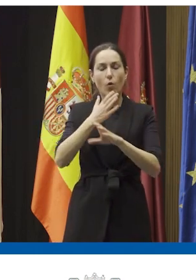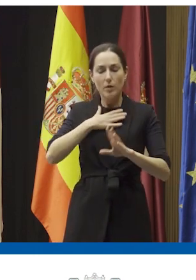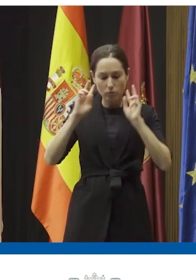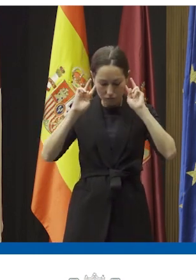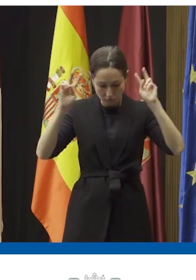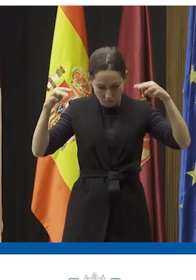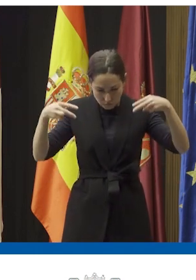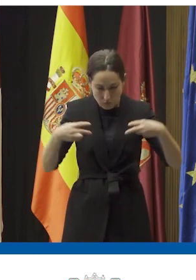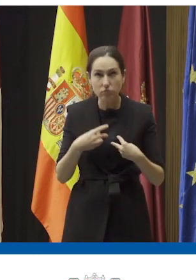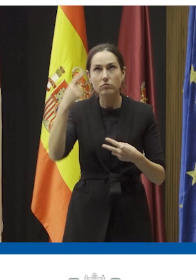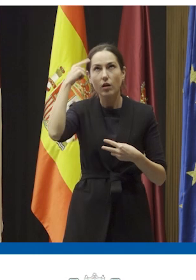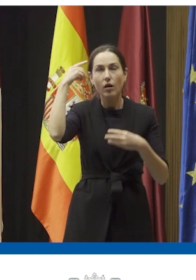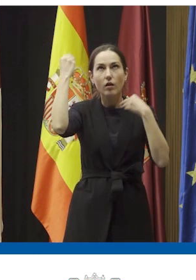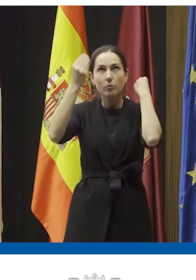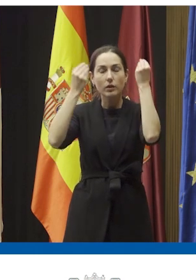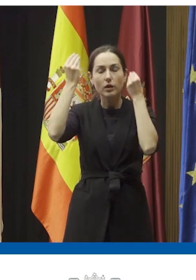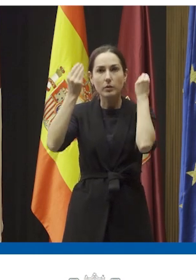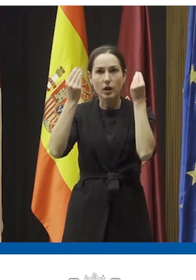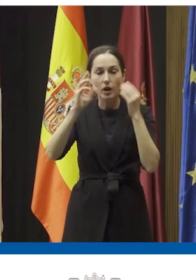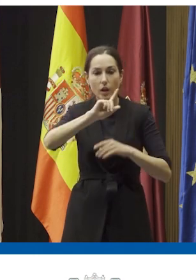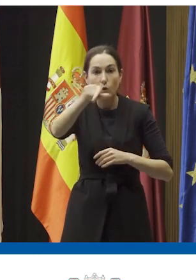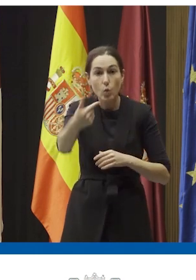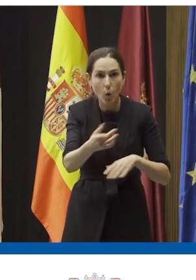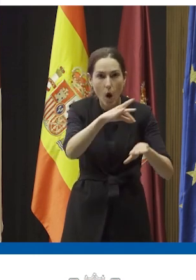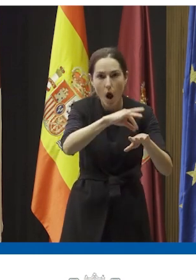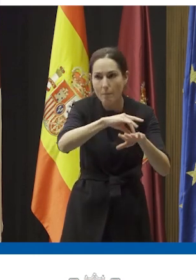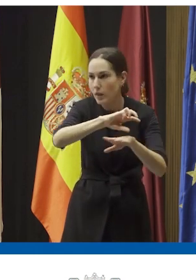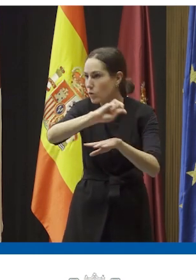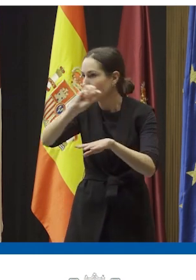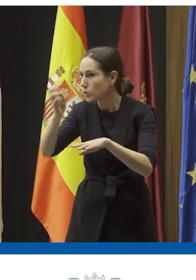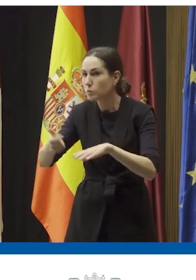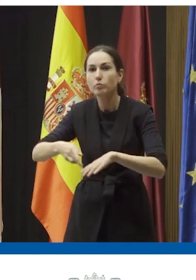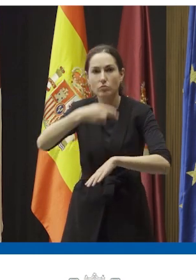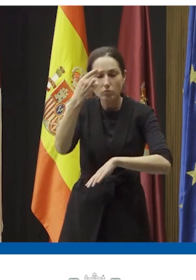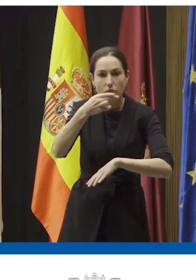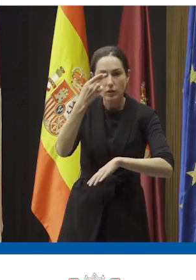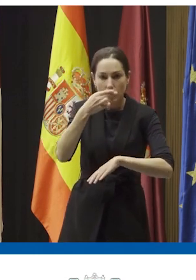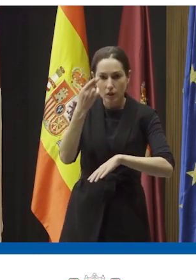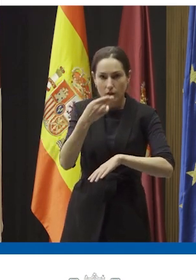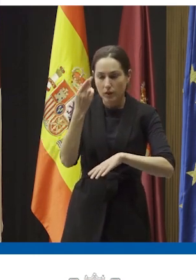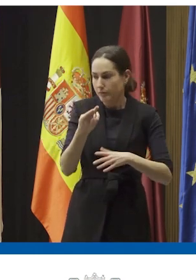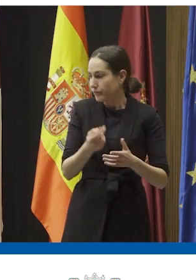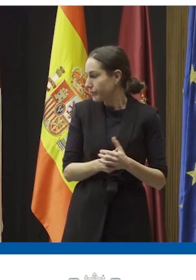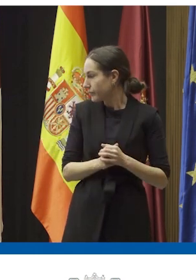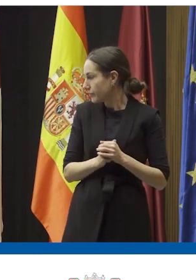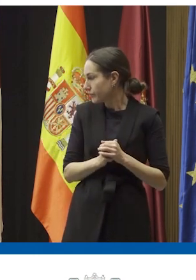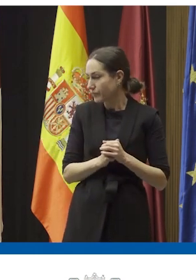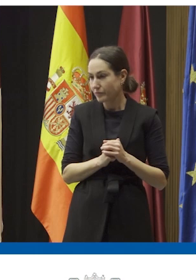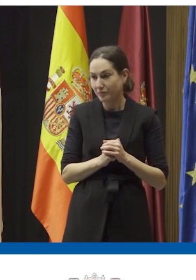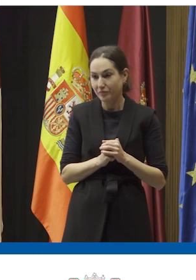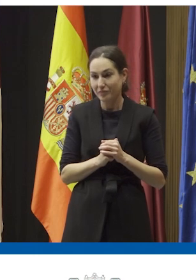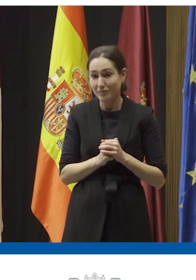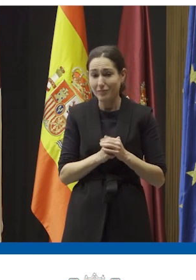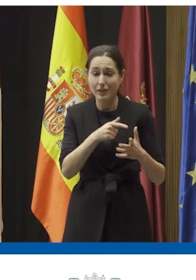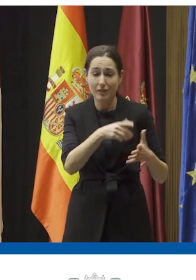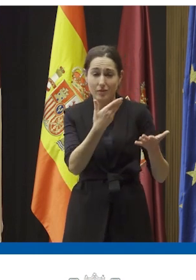interesar no solo a los cirujanos, sino al común de los médicos, como también a aquellos que no tienen por qué serlo. Es, digamos,